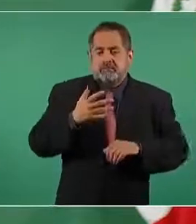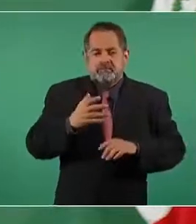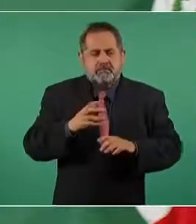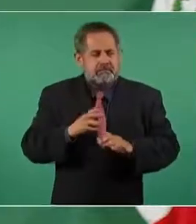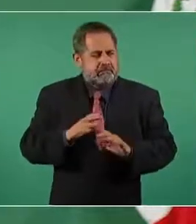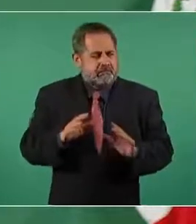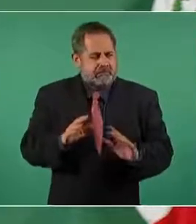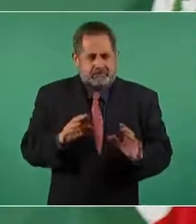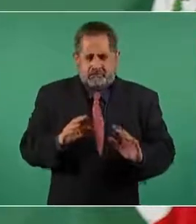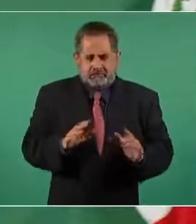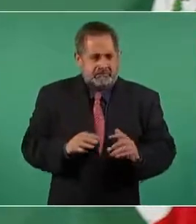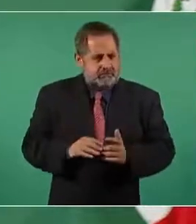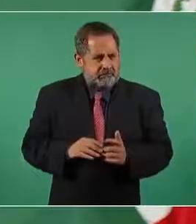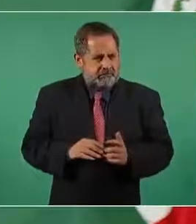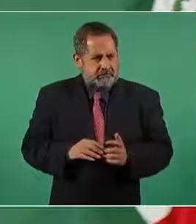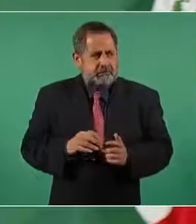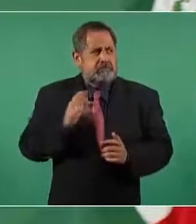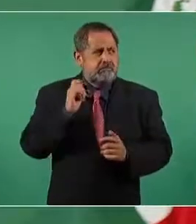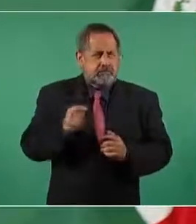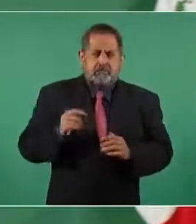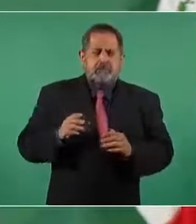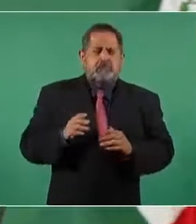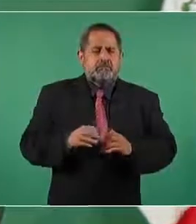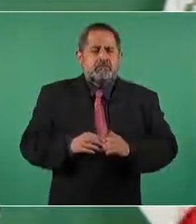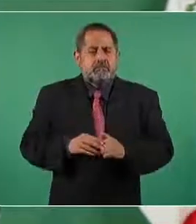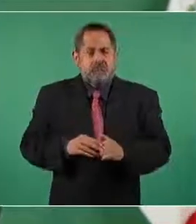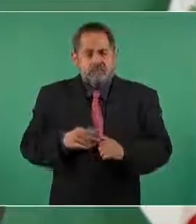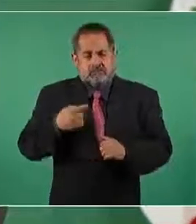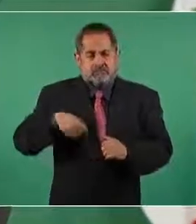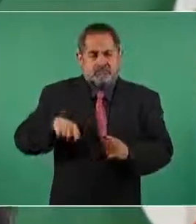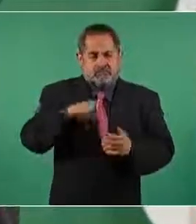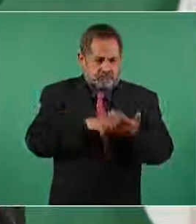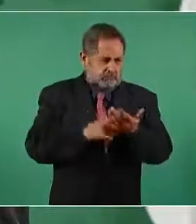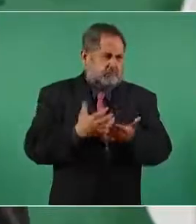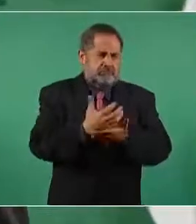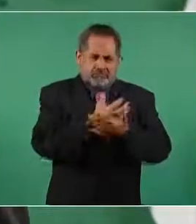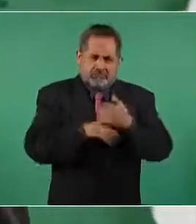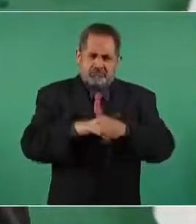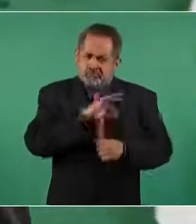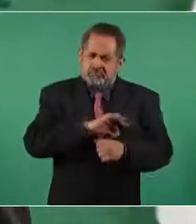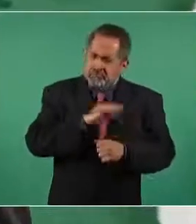se busca que tengan ganancias